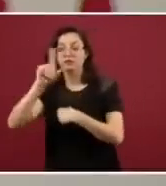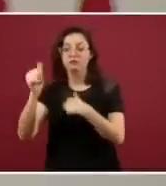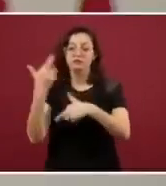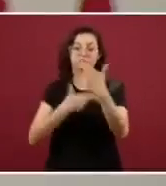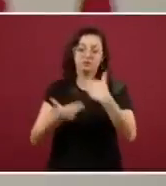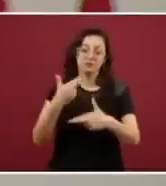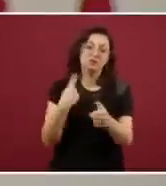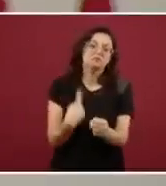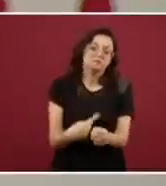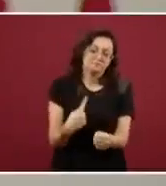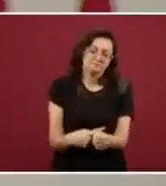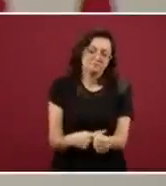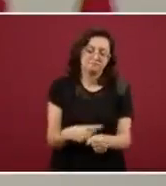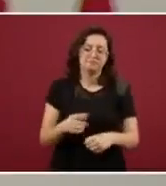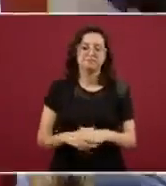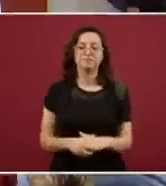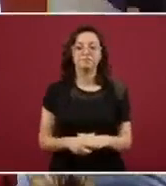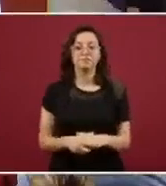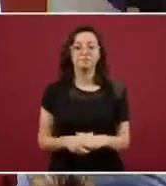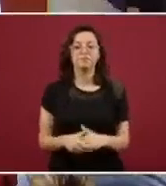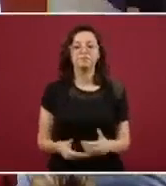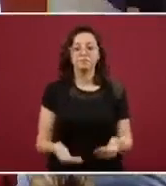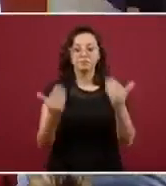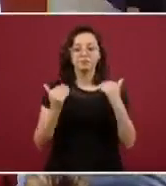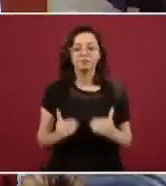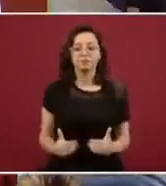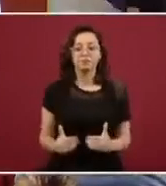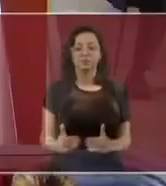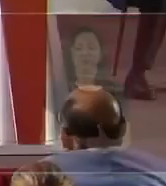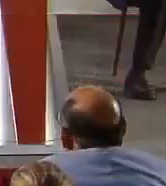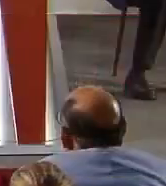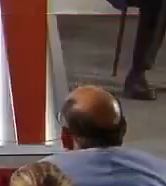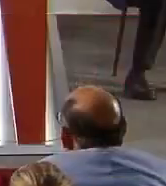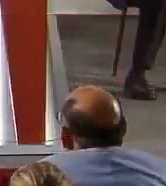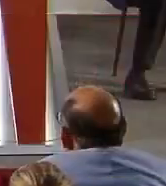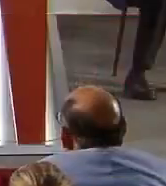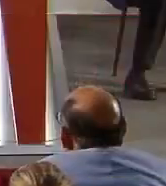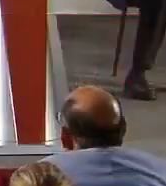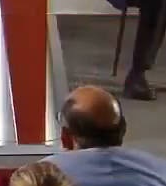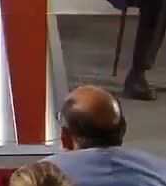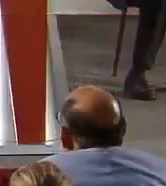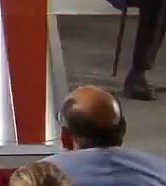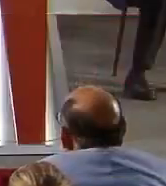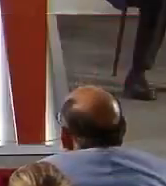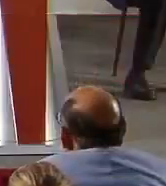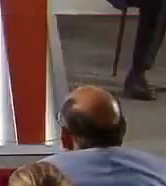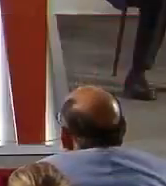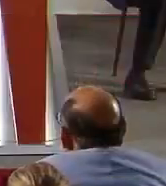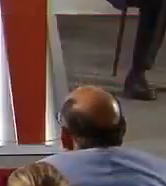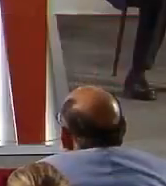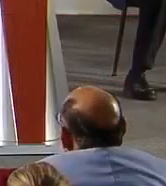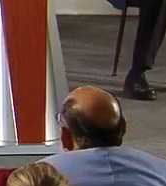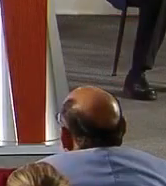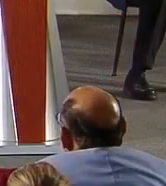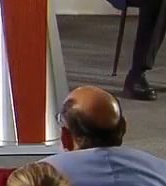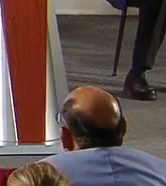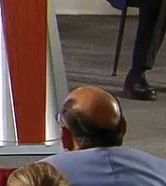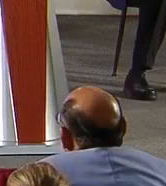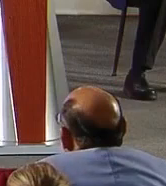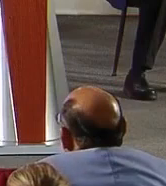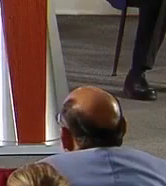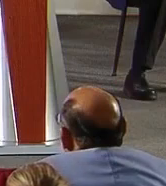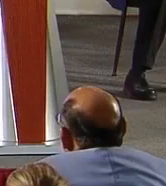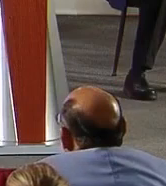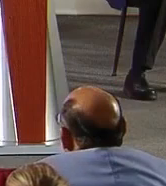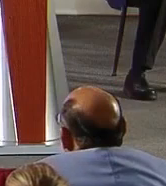países. Ahora, en la siguiente imagen, y por eso les digo que es muy fácil de identificarlo, lo